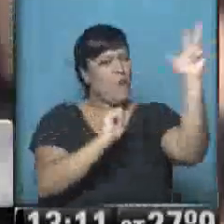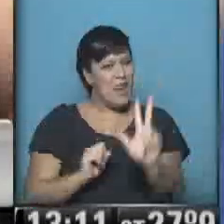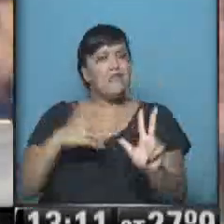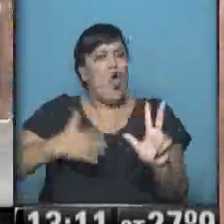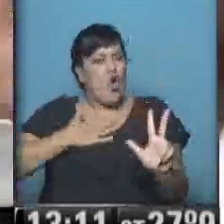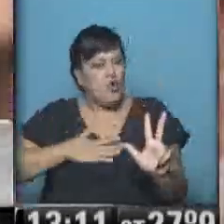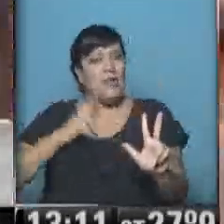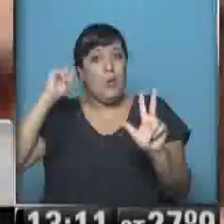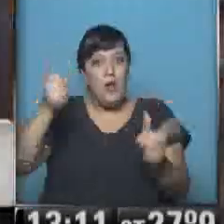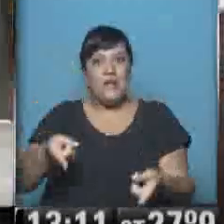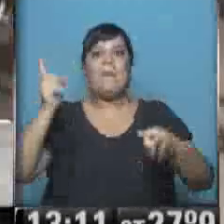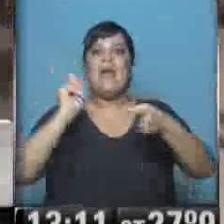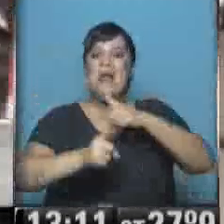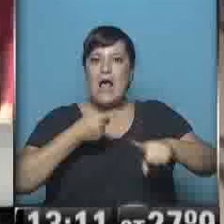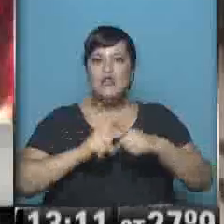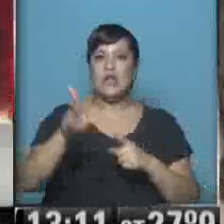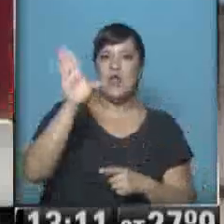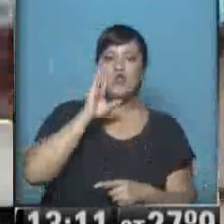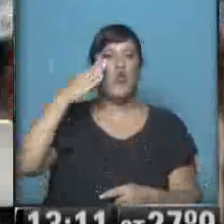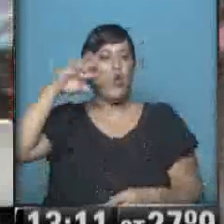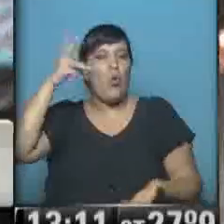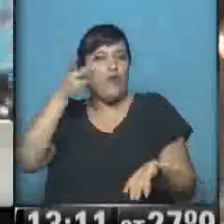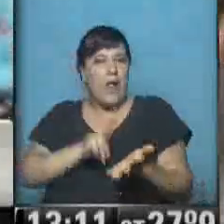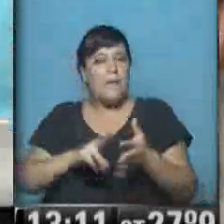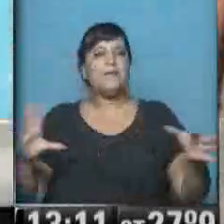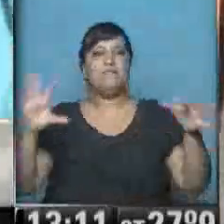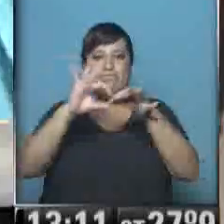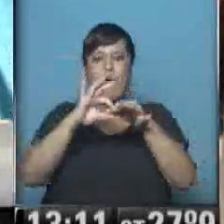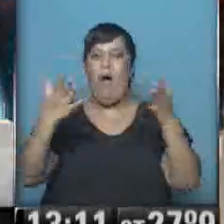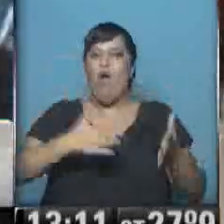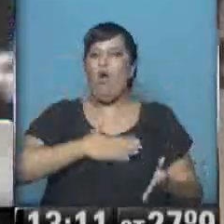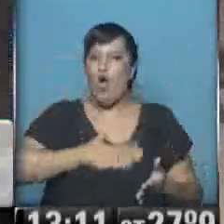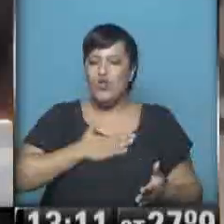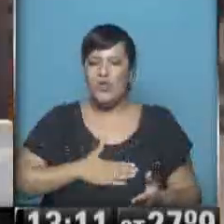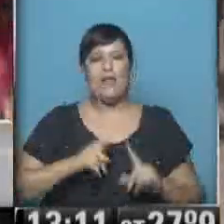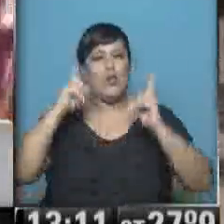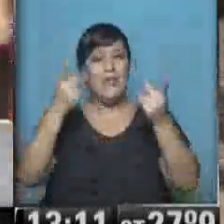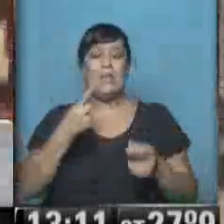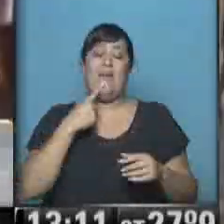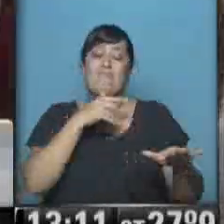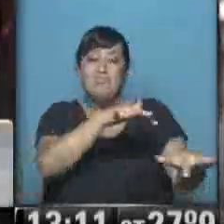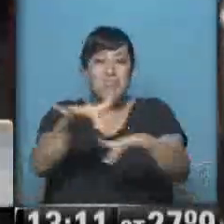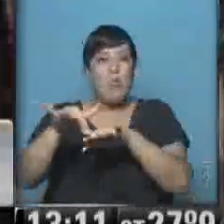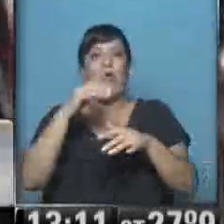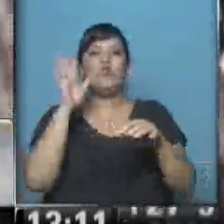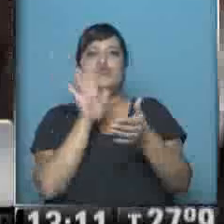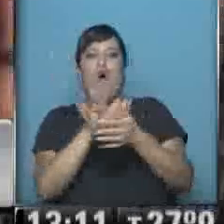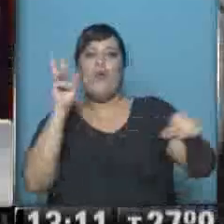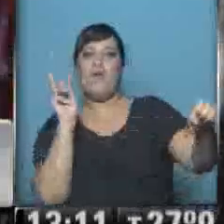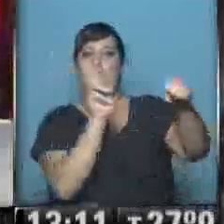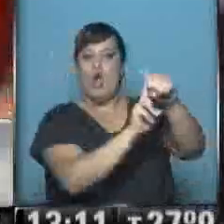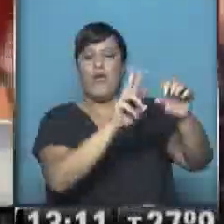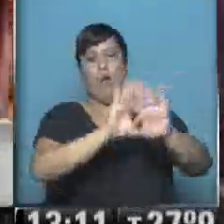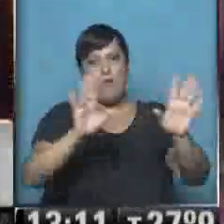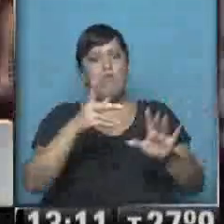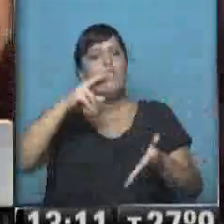este restablecimiento de relaciones diplomáticas. Así es, desde La Habana se hablaba ya de la llegada del fin del bloqueo, uno de los principales escollos que tuvo